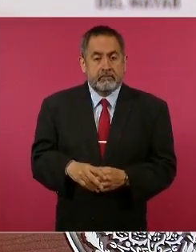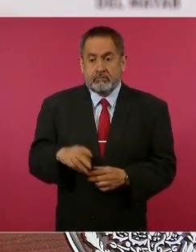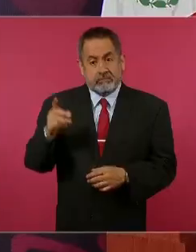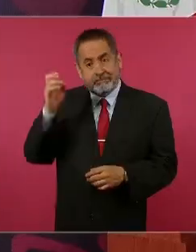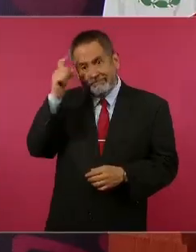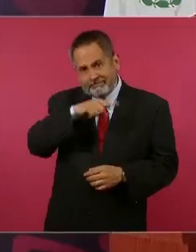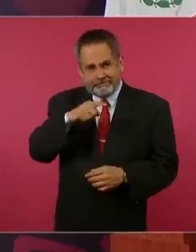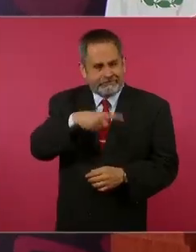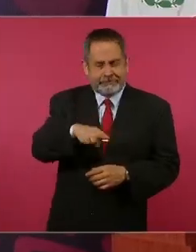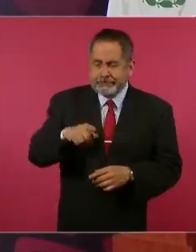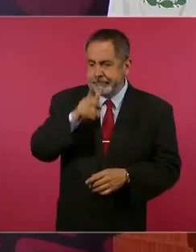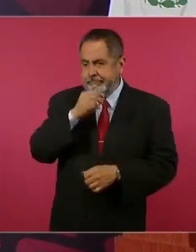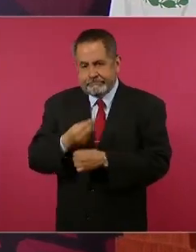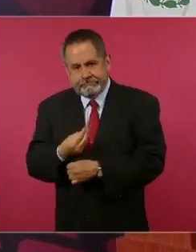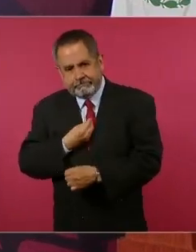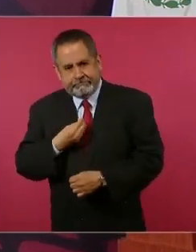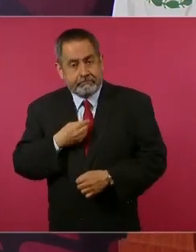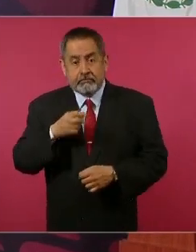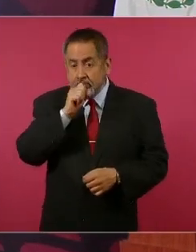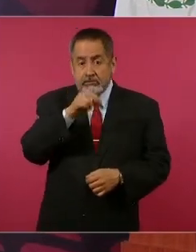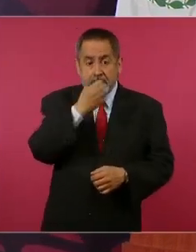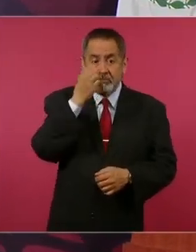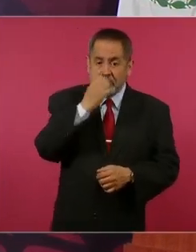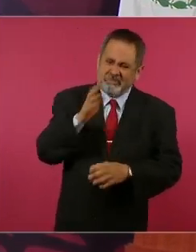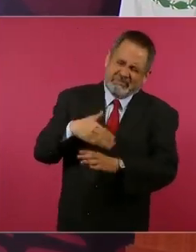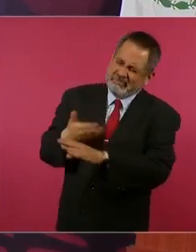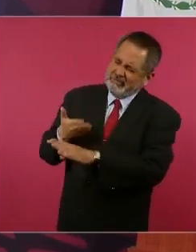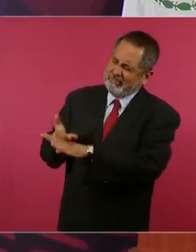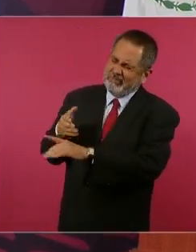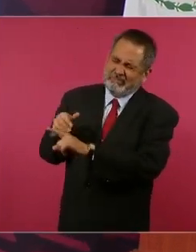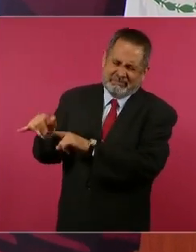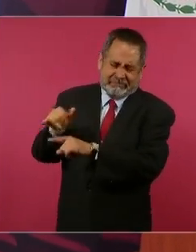difícil para ellos, hasta en la escuela.